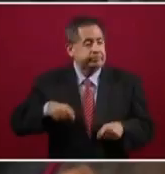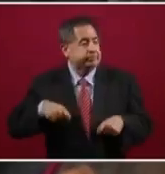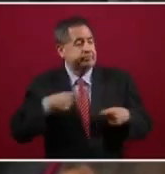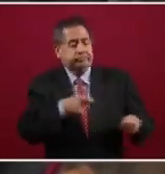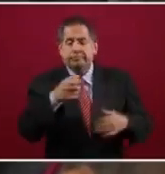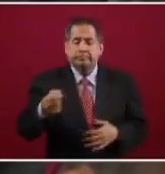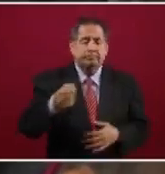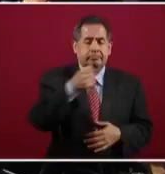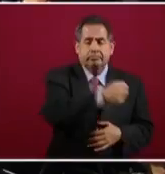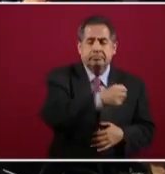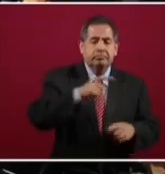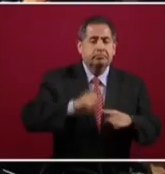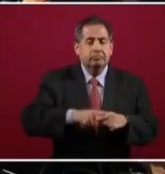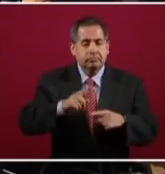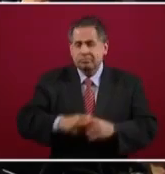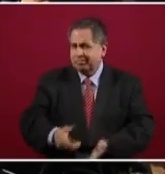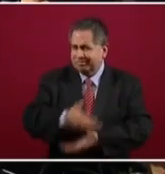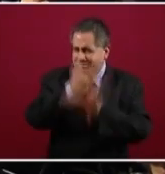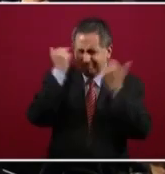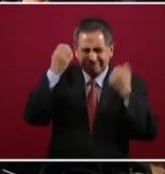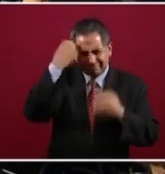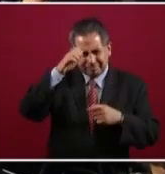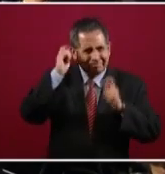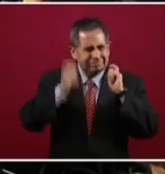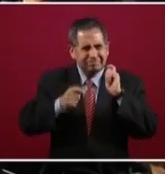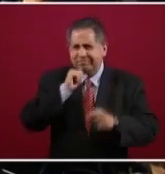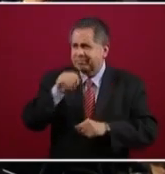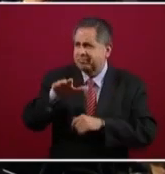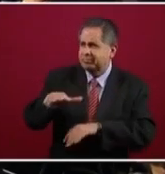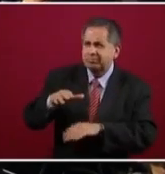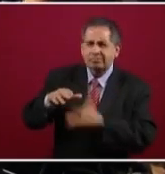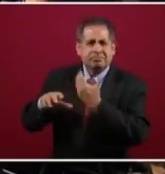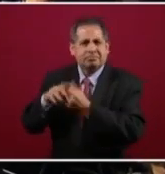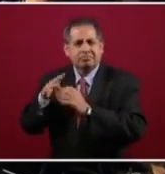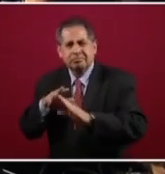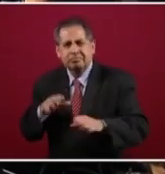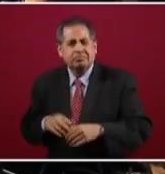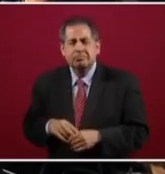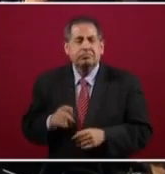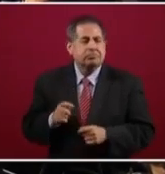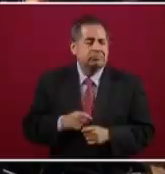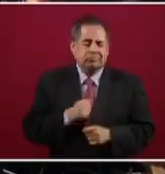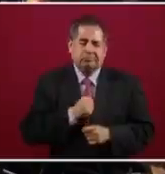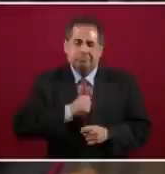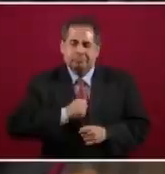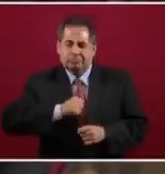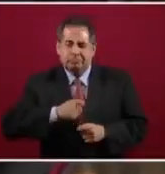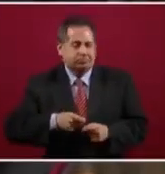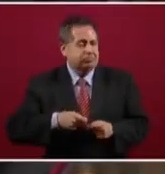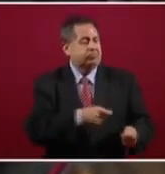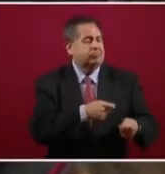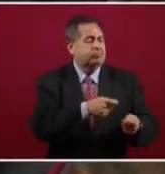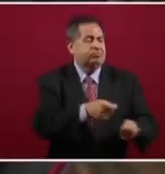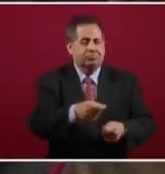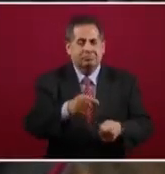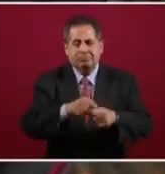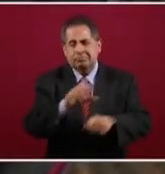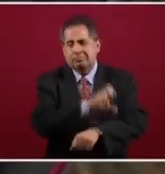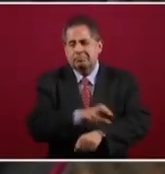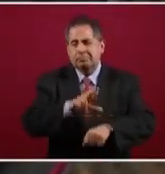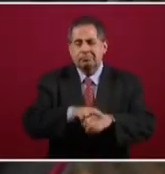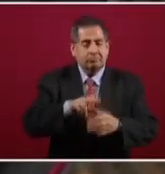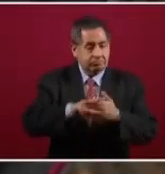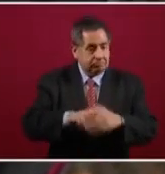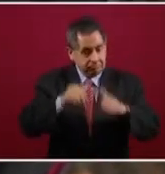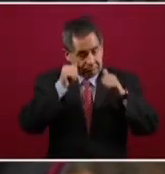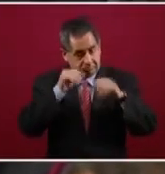ahí a gente que no tiene nada que ver con migración. En una especie de repartición de cuotas se le entregó esta coordinación de